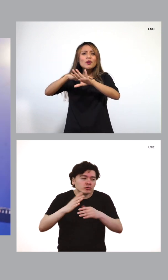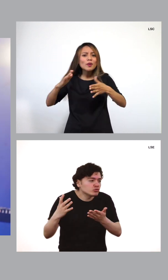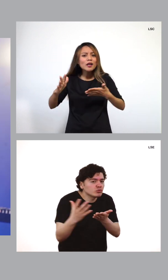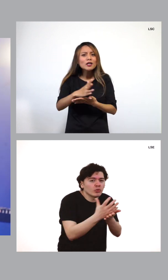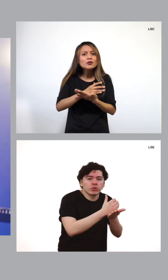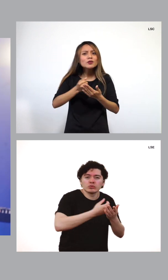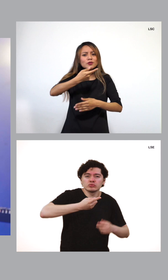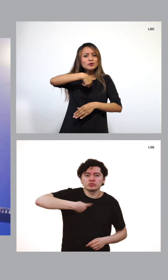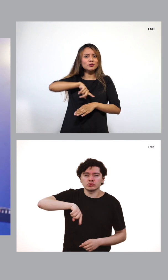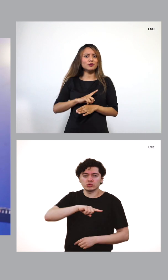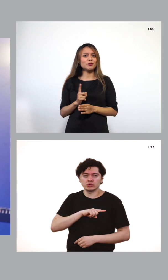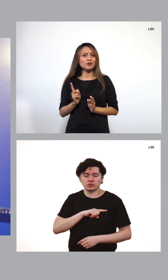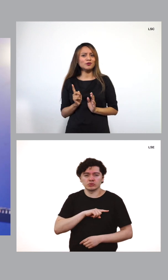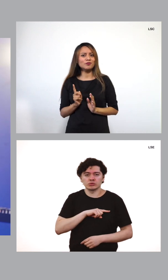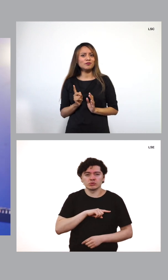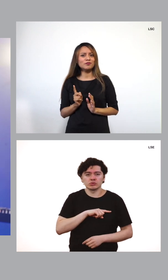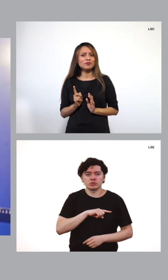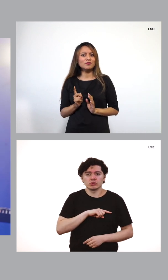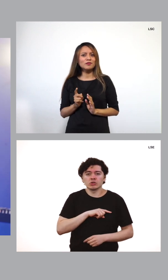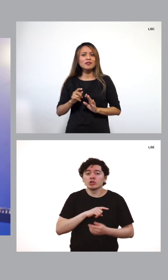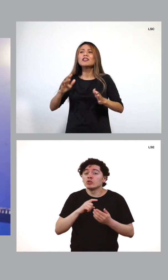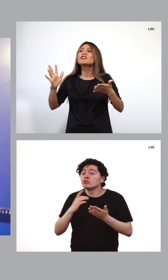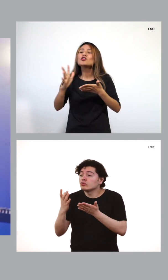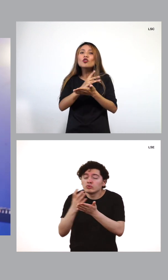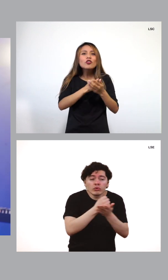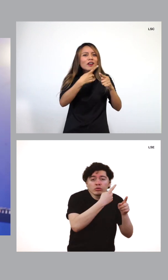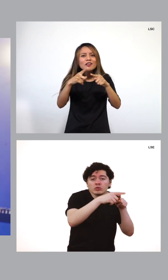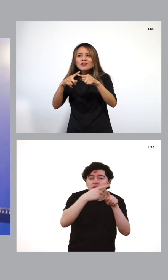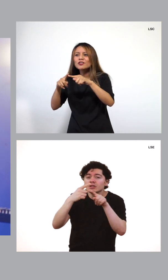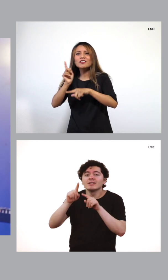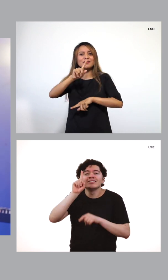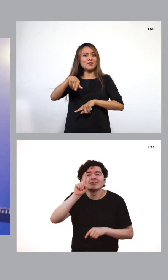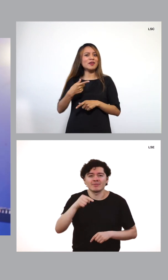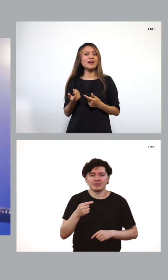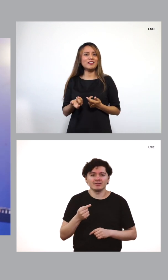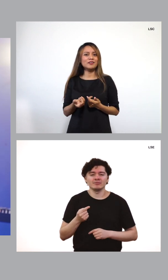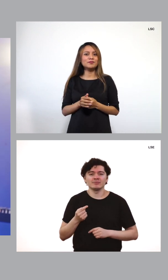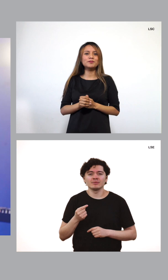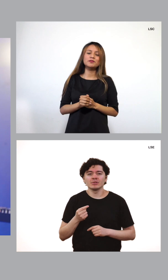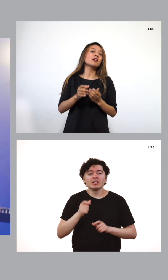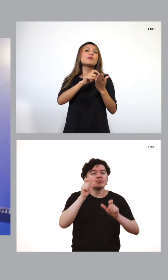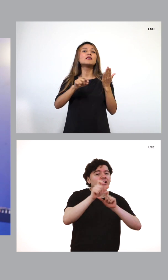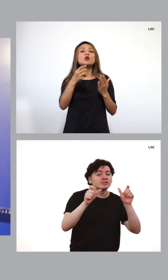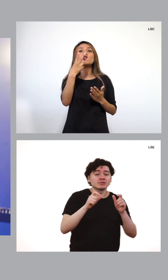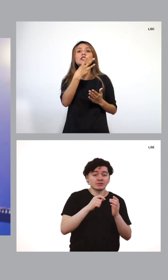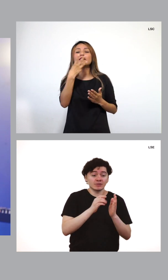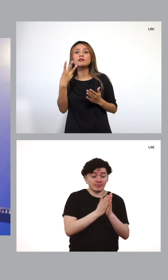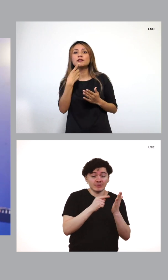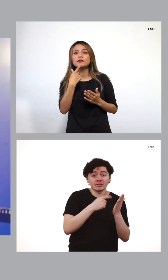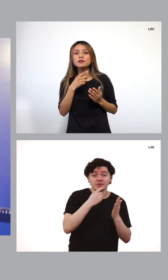nosotros, ¿cómo no nos dará también con Él todas las cosas? Escucha, escucha, esto es increíble. Versículo 33.